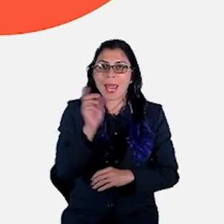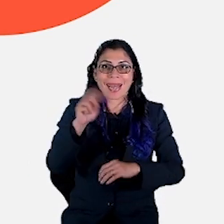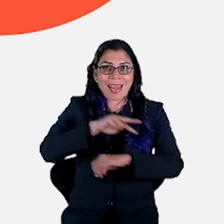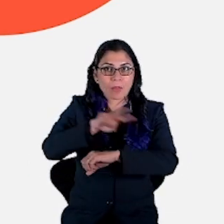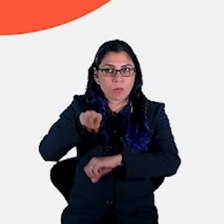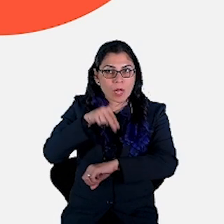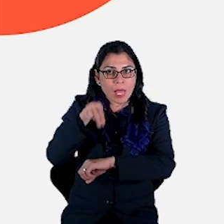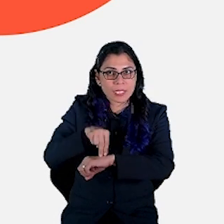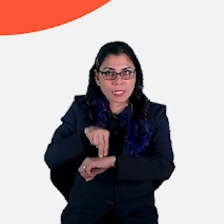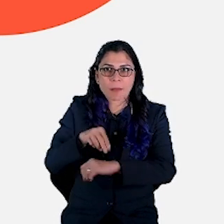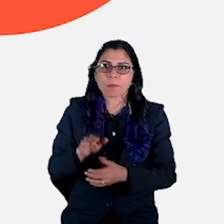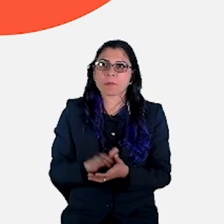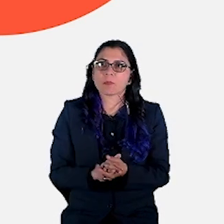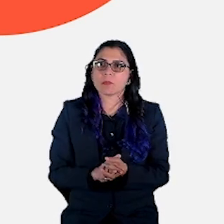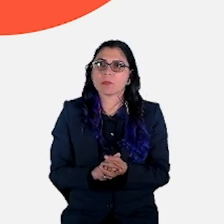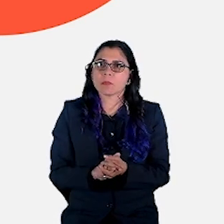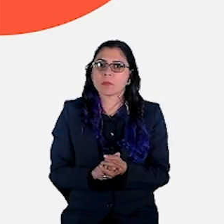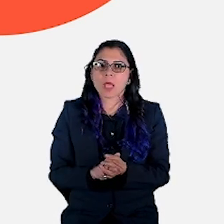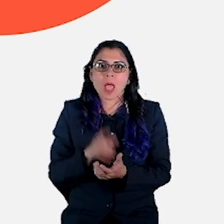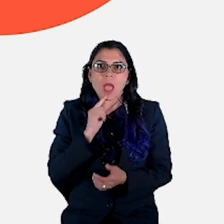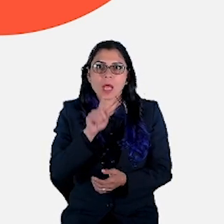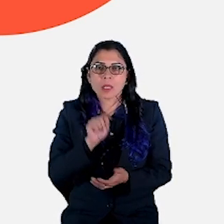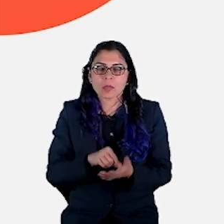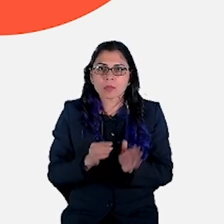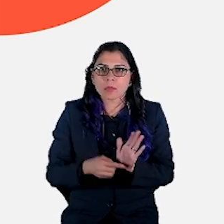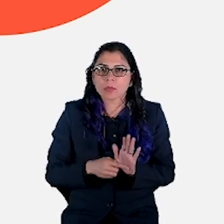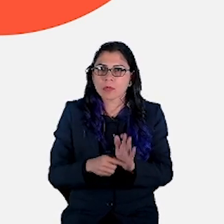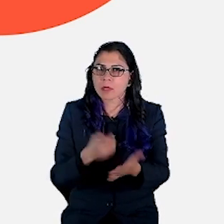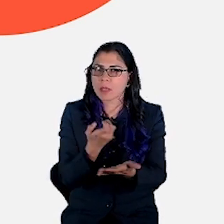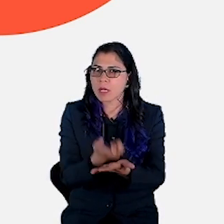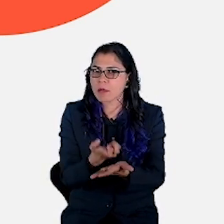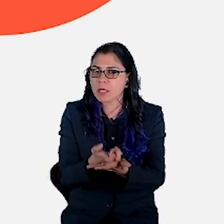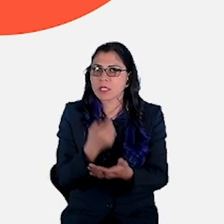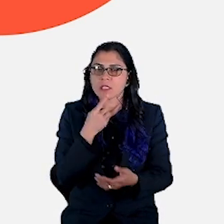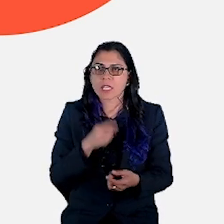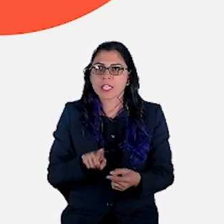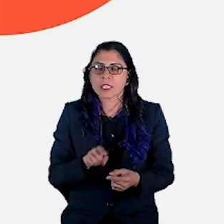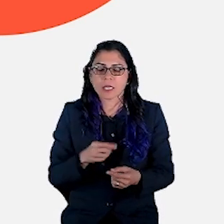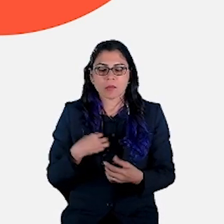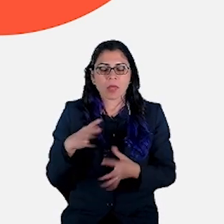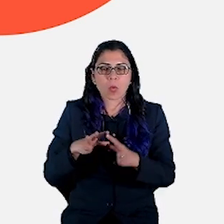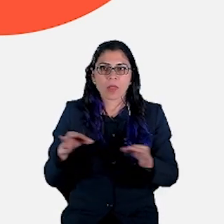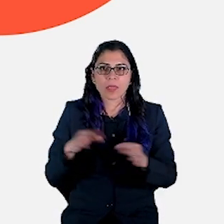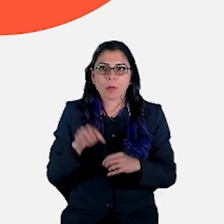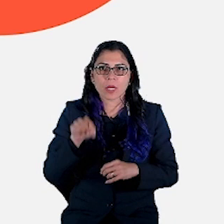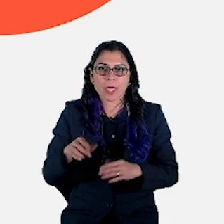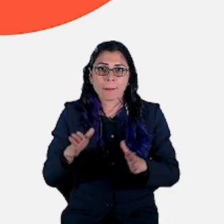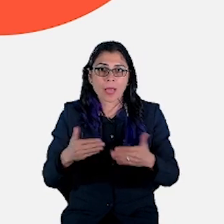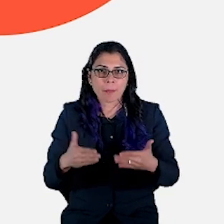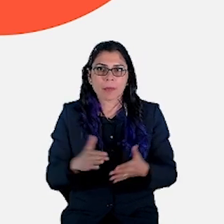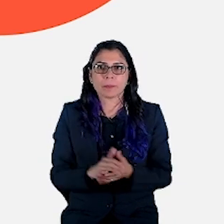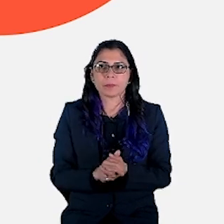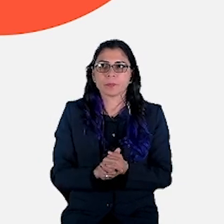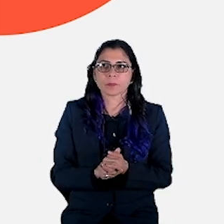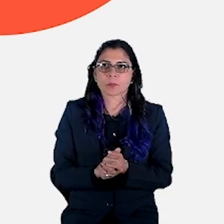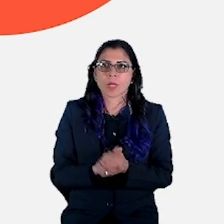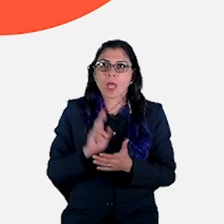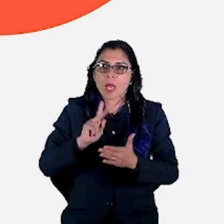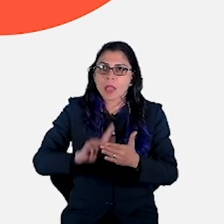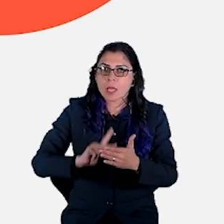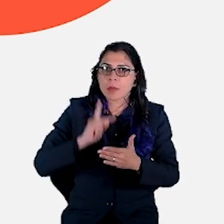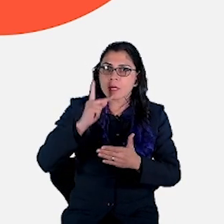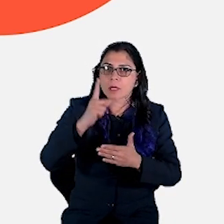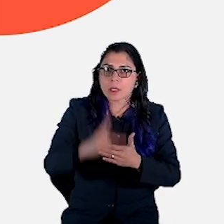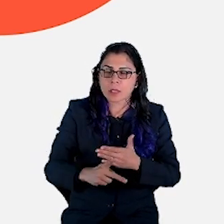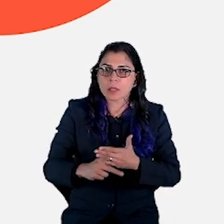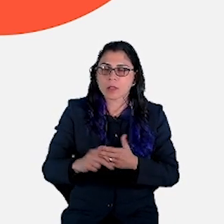lo que nosotros hemos llamado pone en evidencia nuestra gran riqueza patrimonial con la que contamos nuestro plan maestro también definió